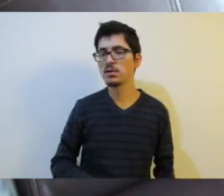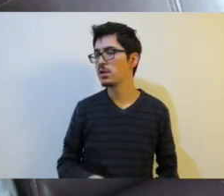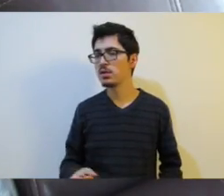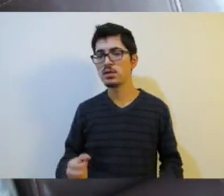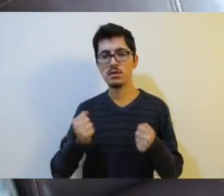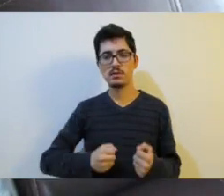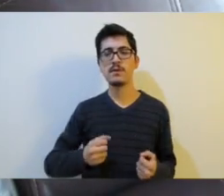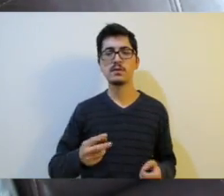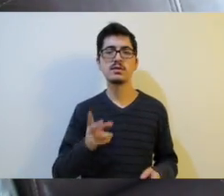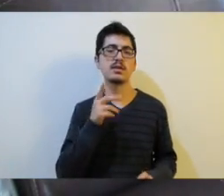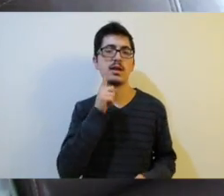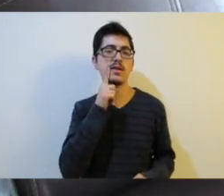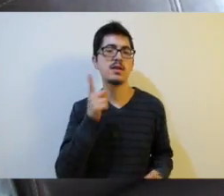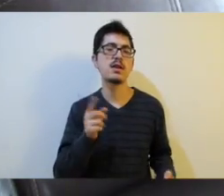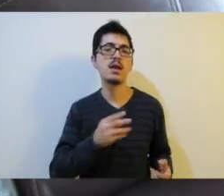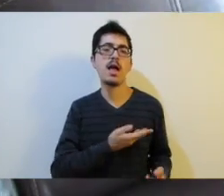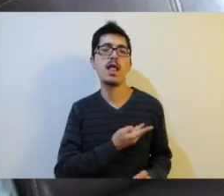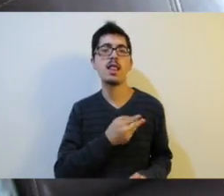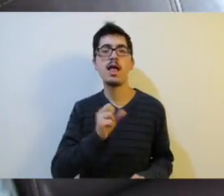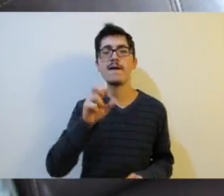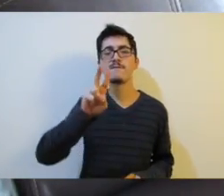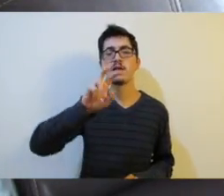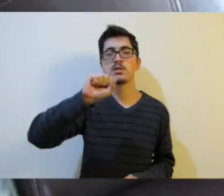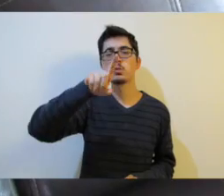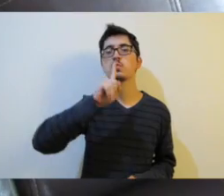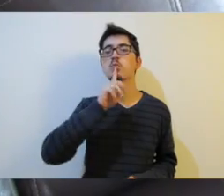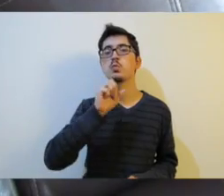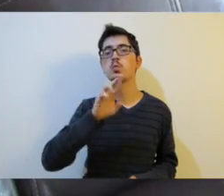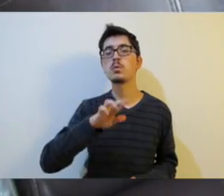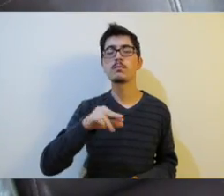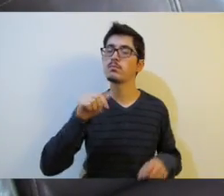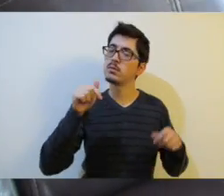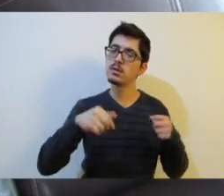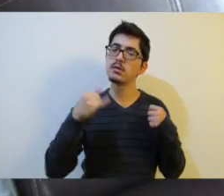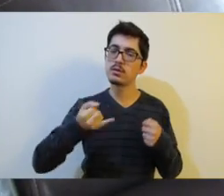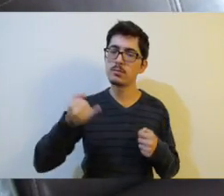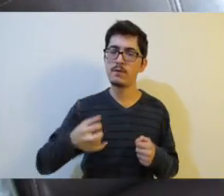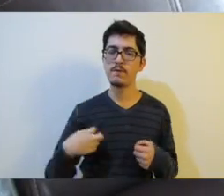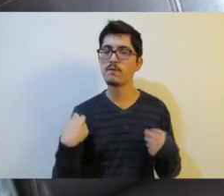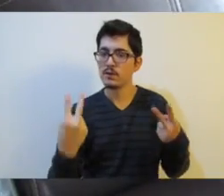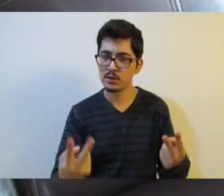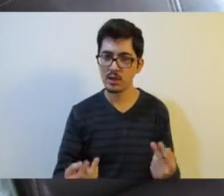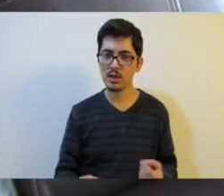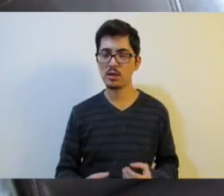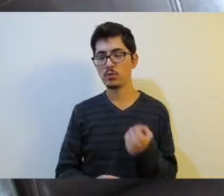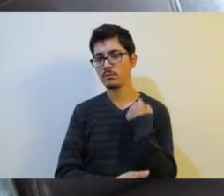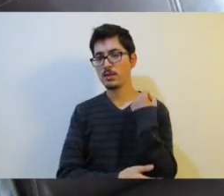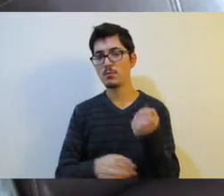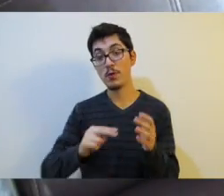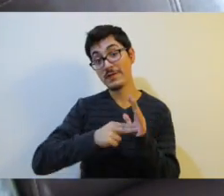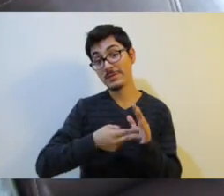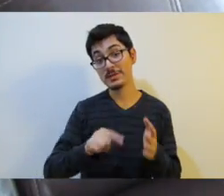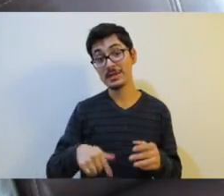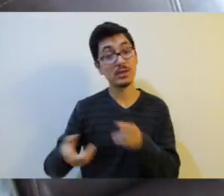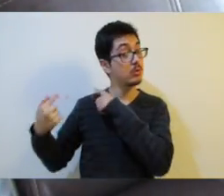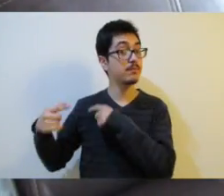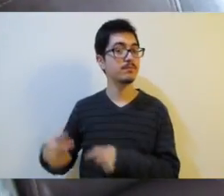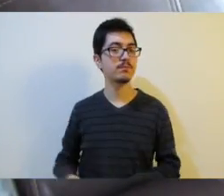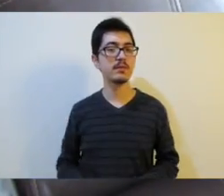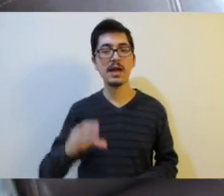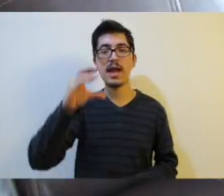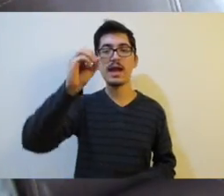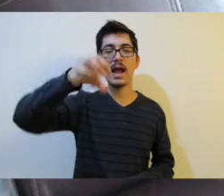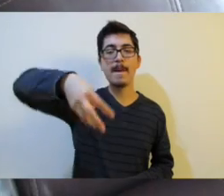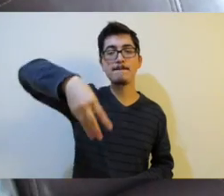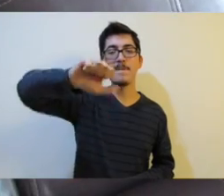madrina, recibe al ahijado de otra hada, y esta le dice de que por favor lo ayude porque la verdad es que las condiciones para él no